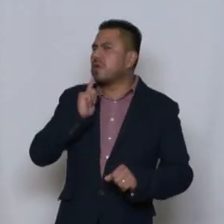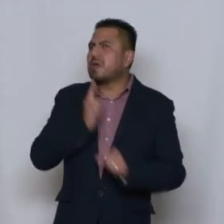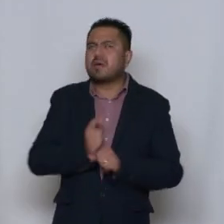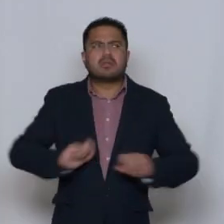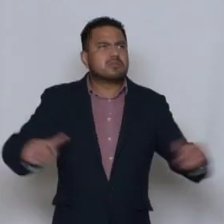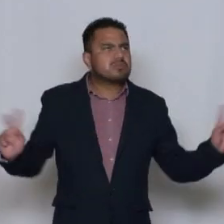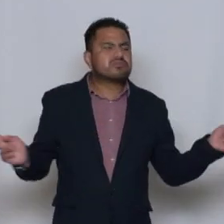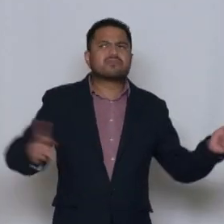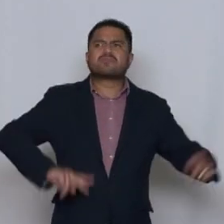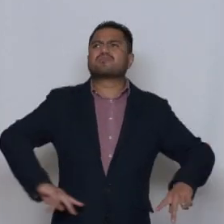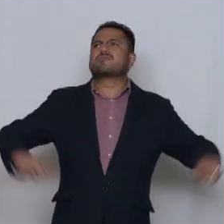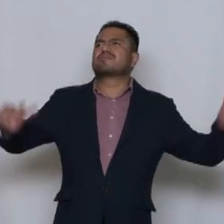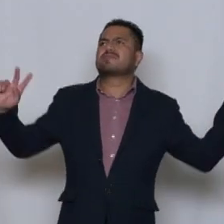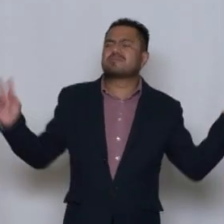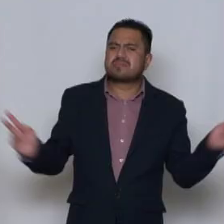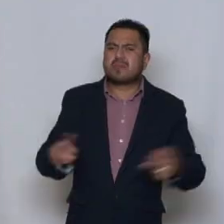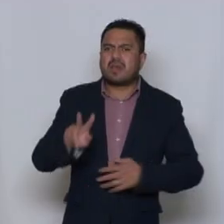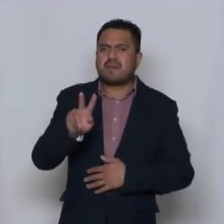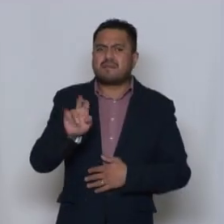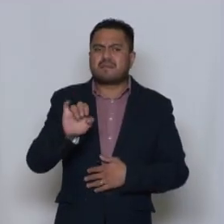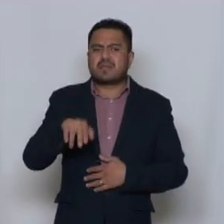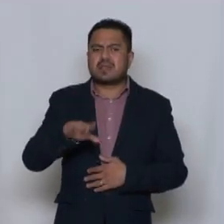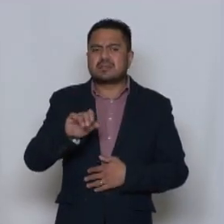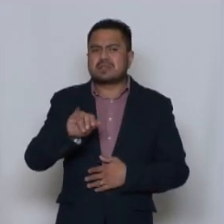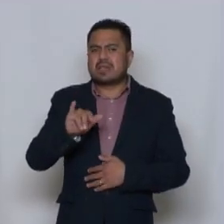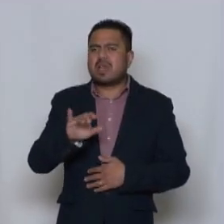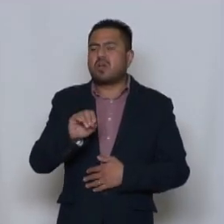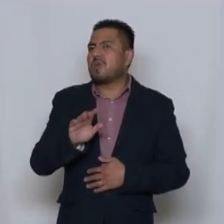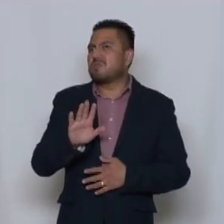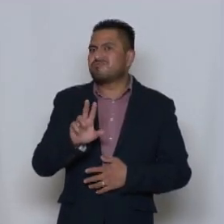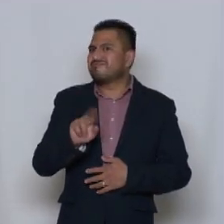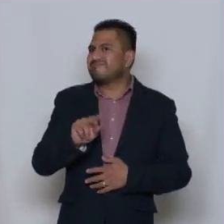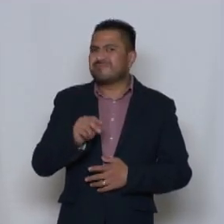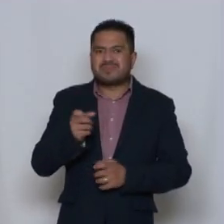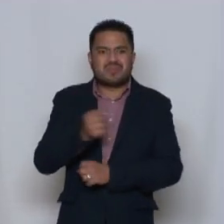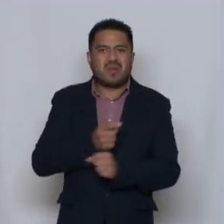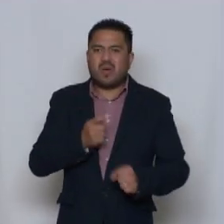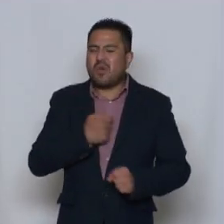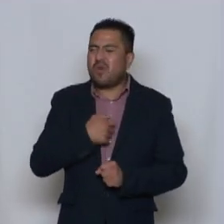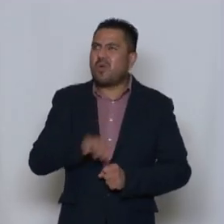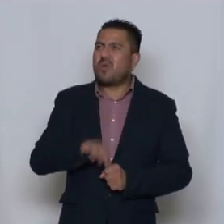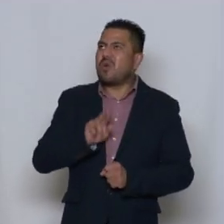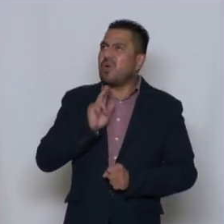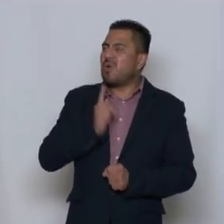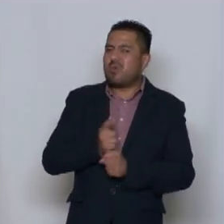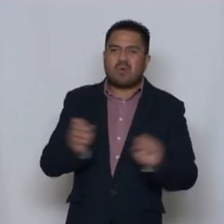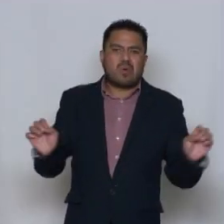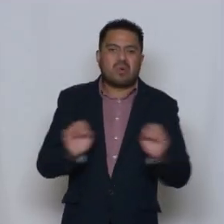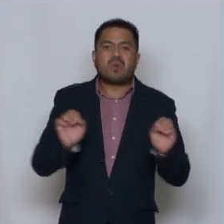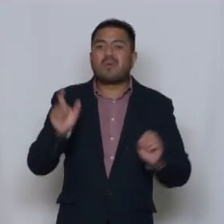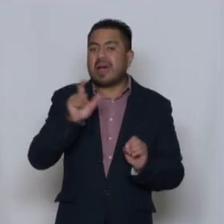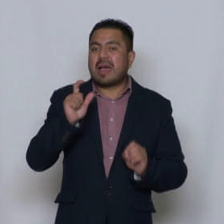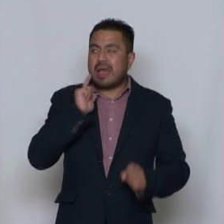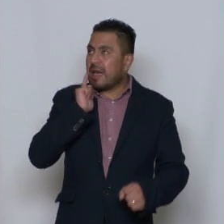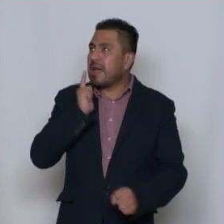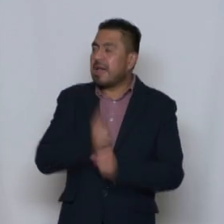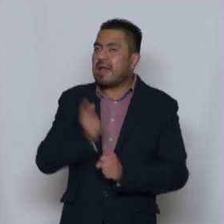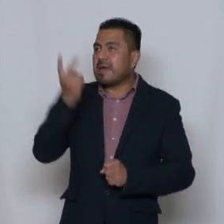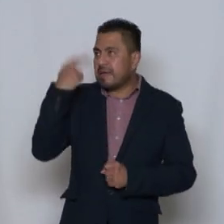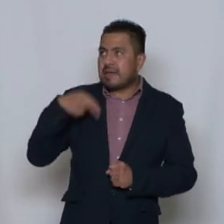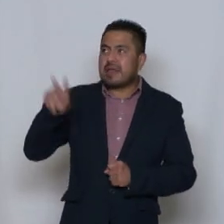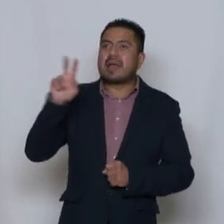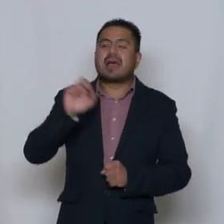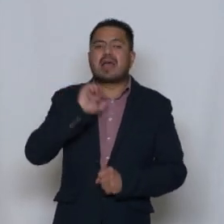un vencejo? No he tenido la fortuna de ver algún ejemplar. Cuando tenga la oportunidad de viajar tal vez